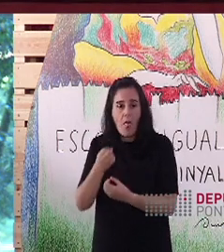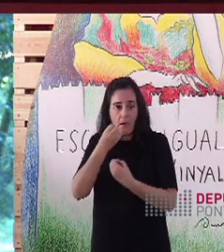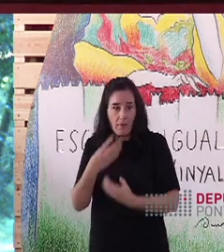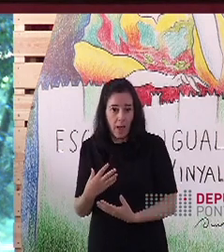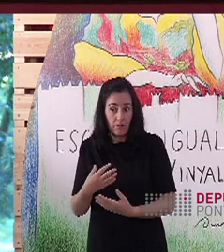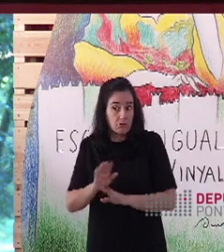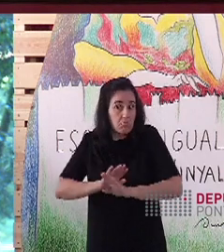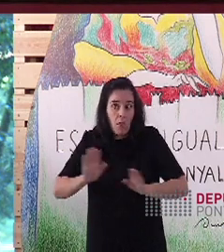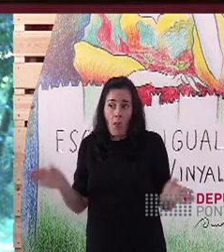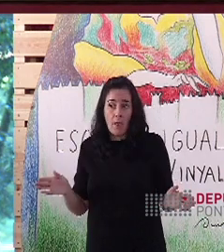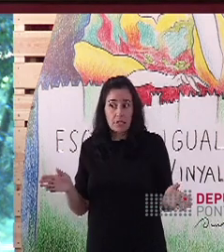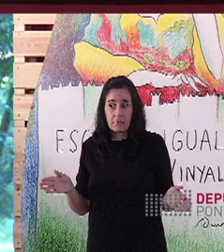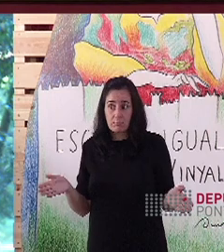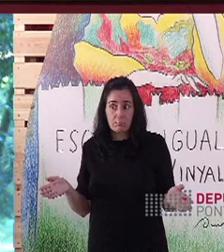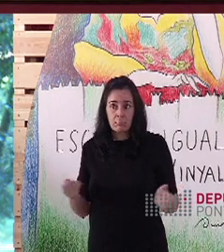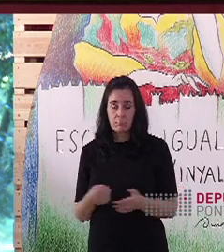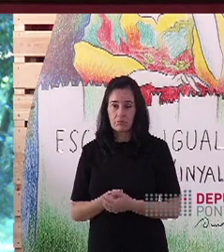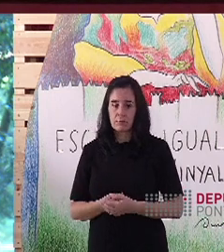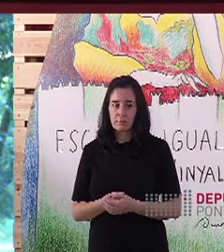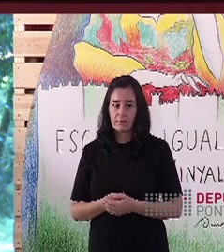que non hai moito máis que hablar.